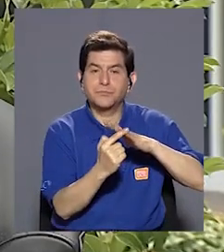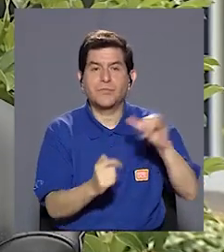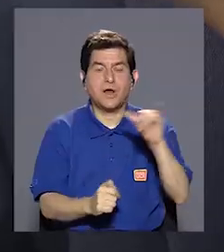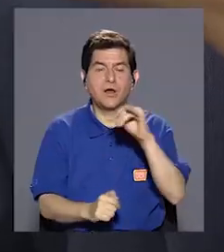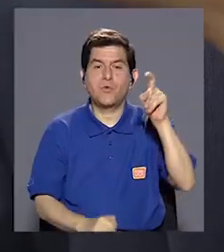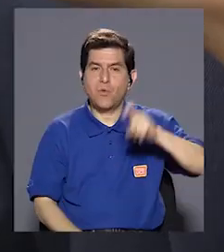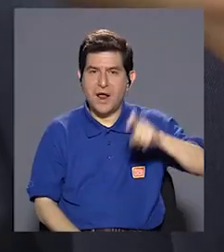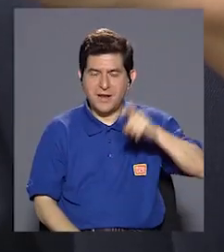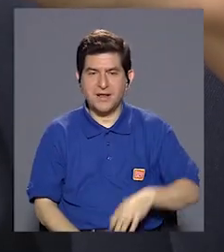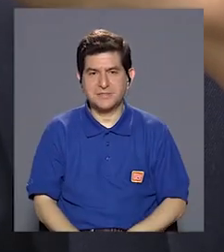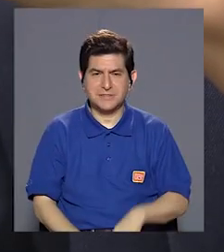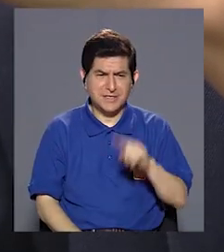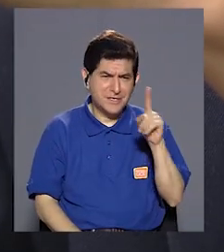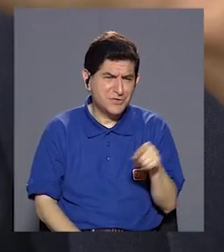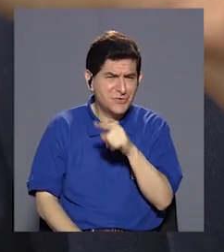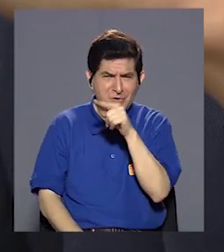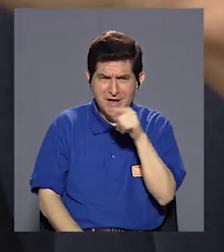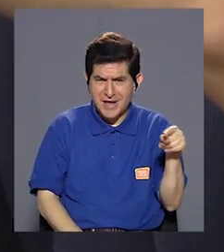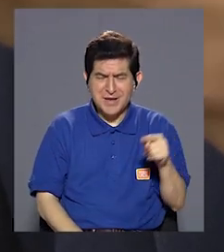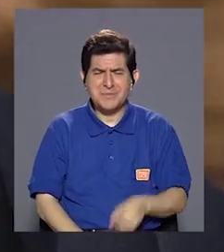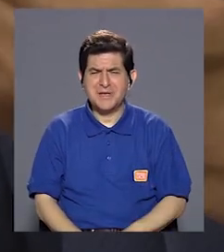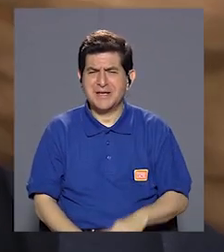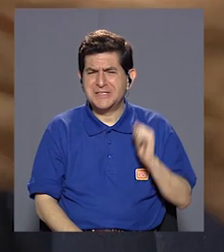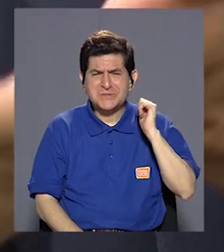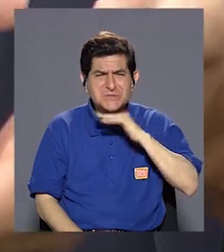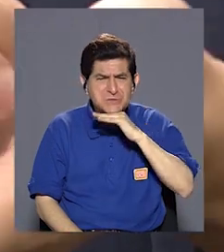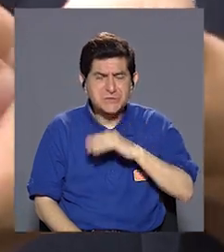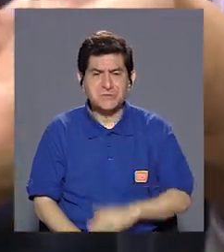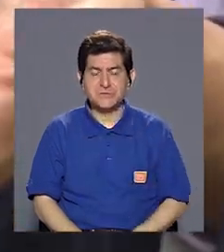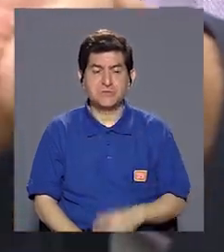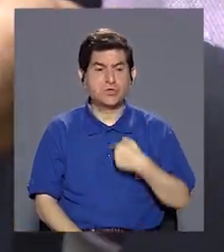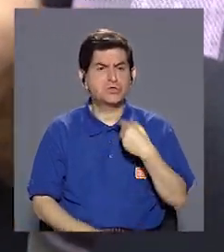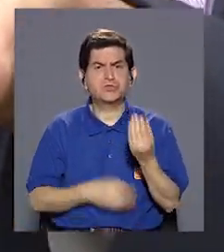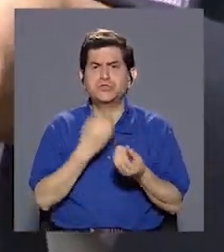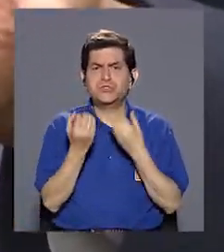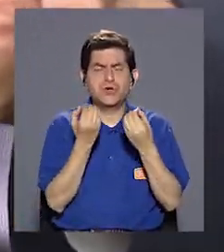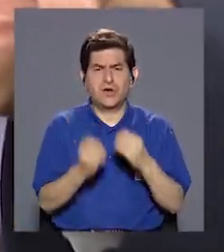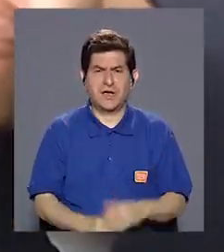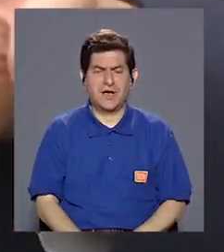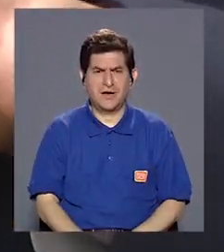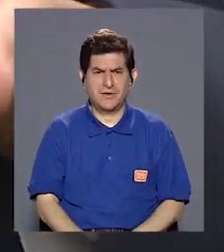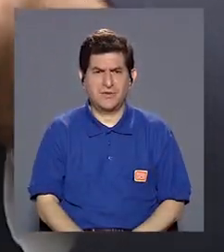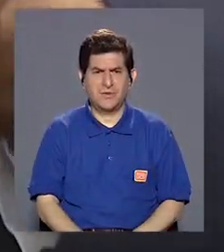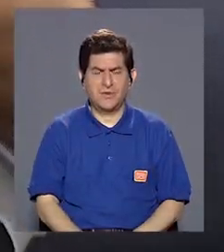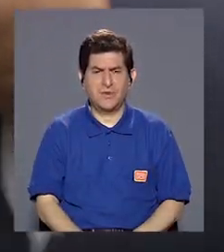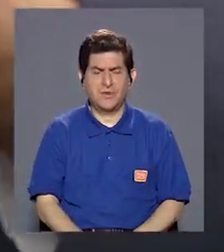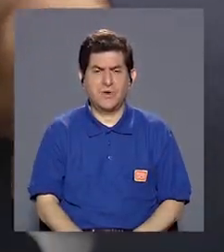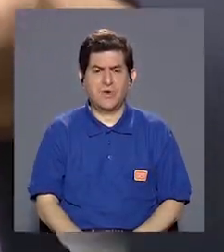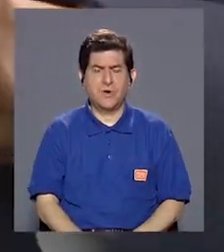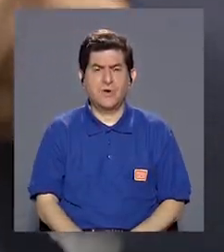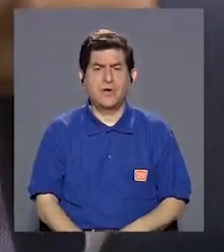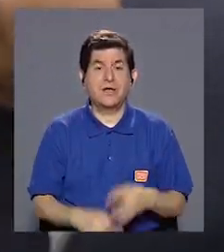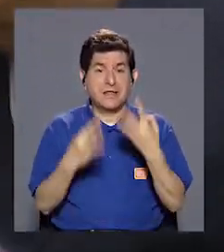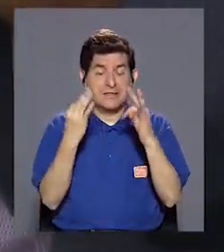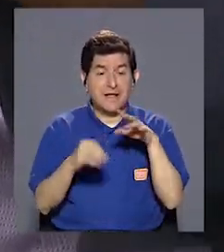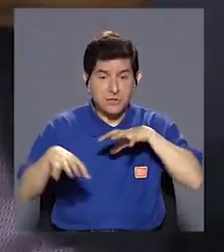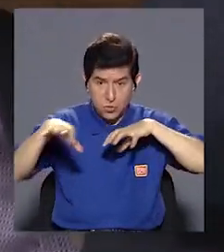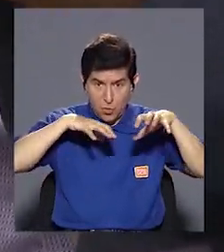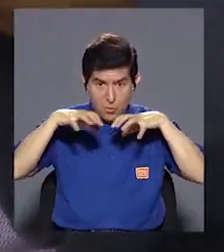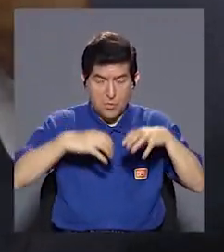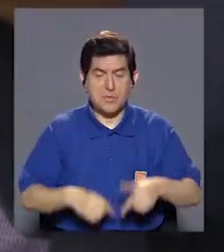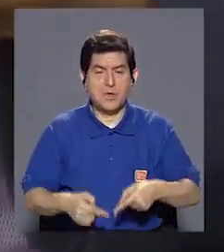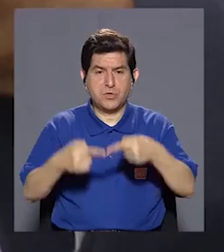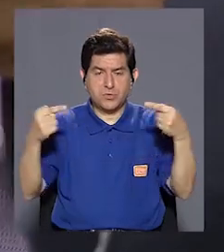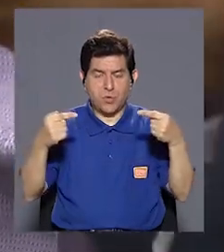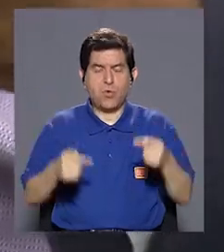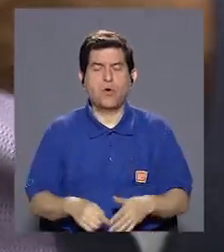dedos, también ocupo quitarles completamente la suciedad. Entonces, también lo que yo hago es que así con las manos juntas, trato de hacer este